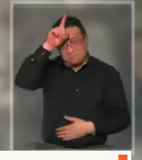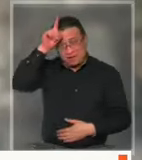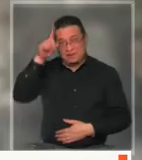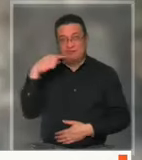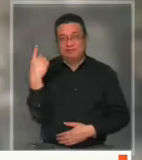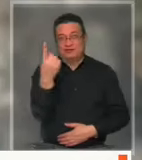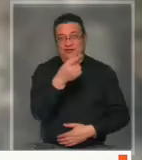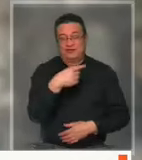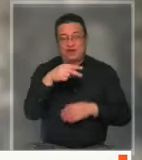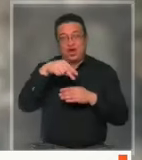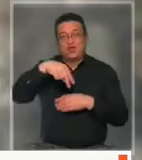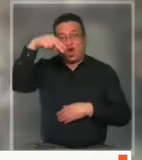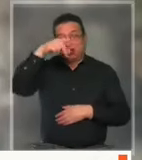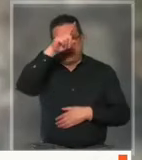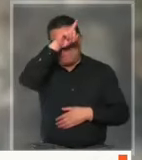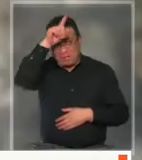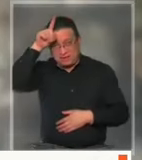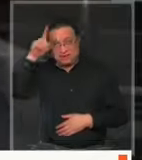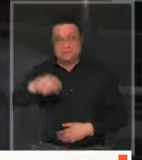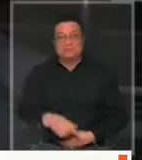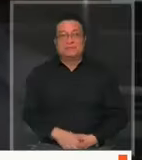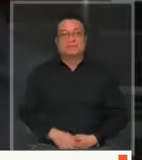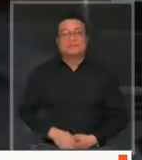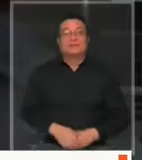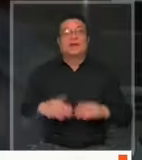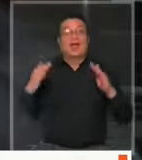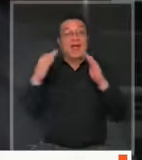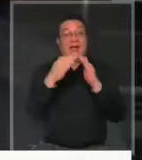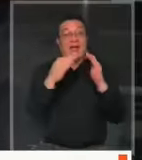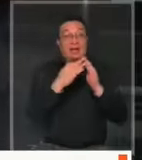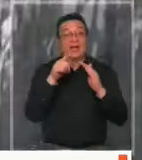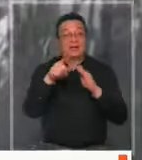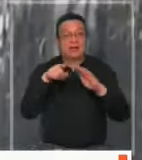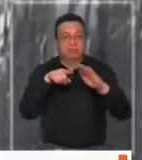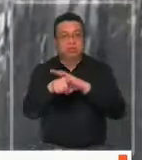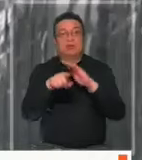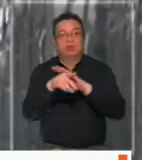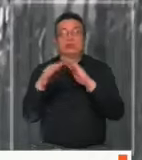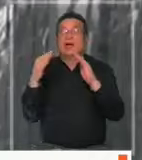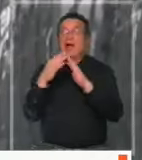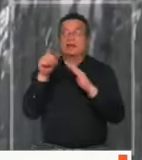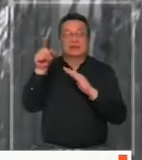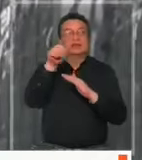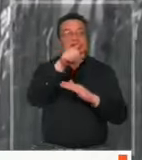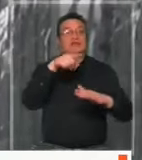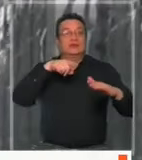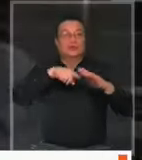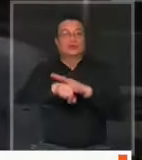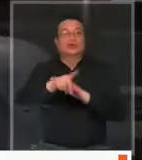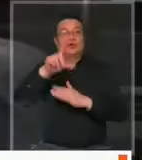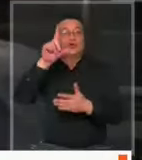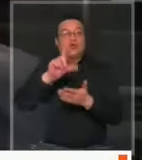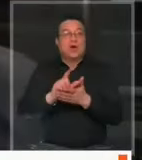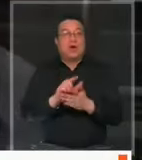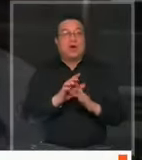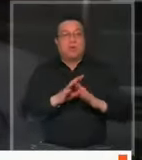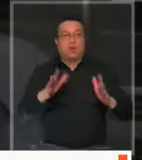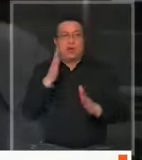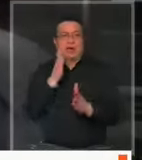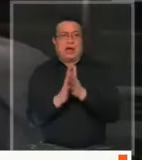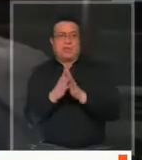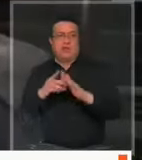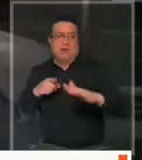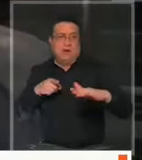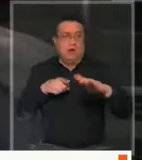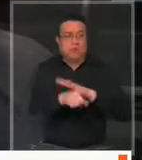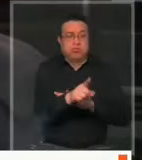en la zona norte de Madrid. Viviendas que están aisladas en zonas que son residenciales y entran en el lugar de una manera súper rápida.